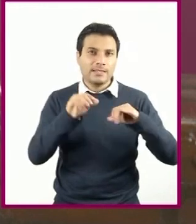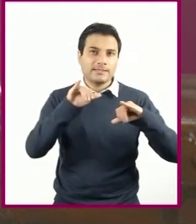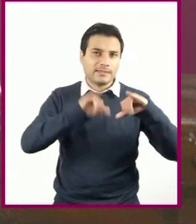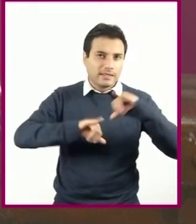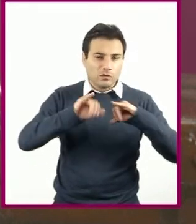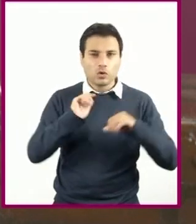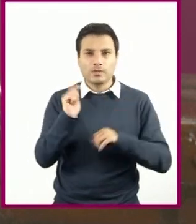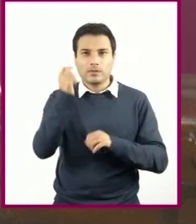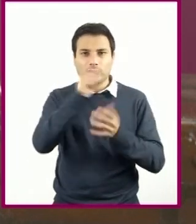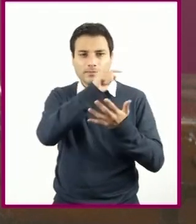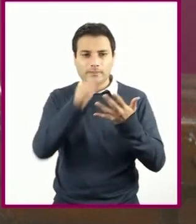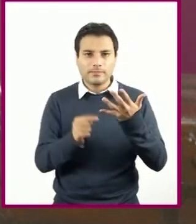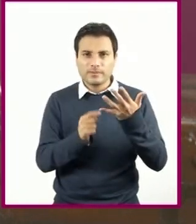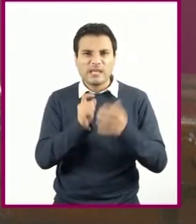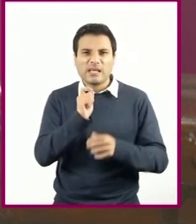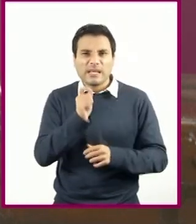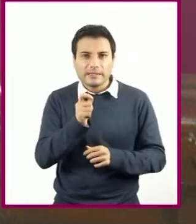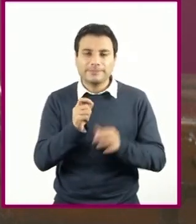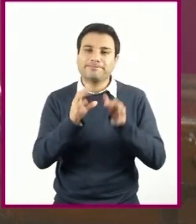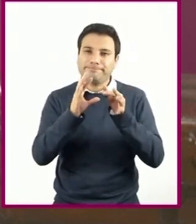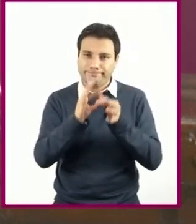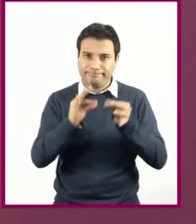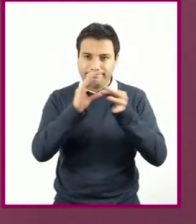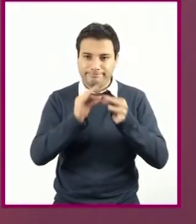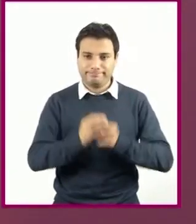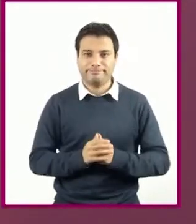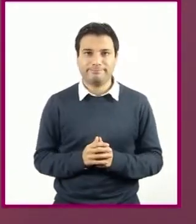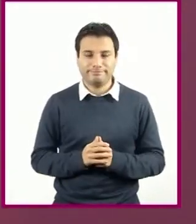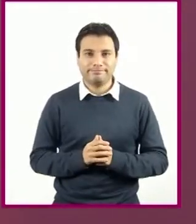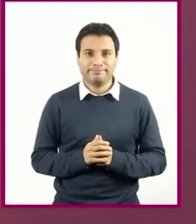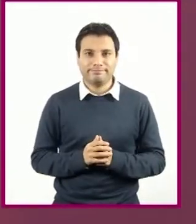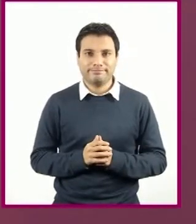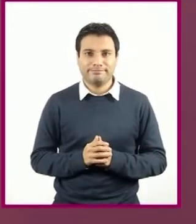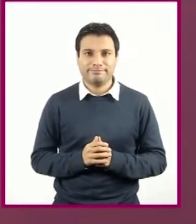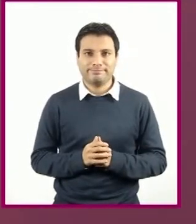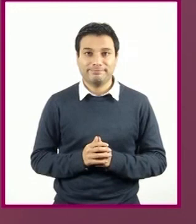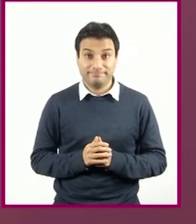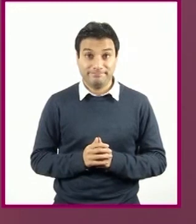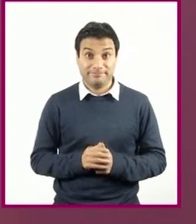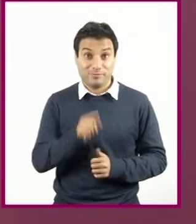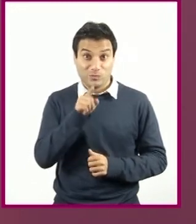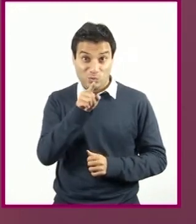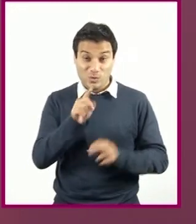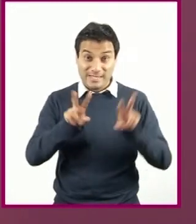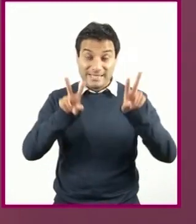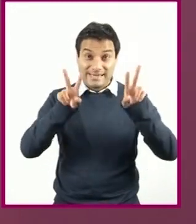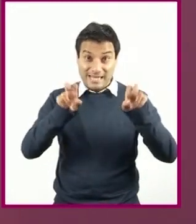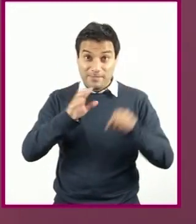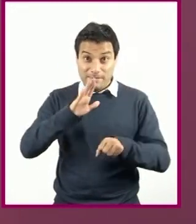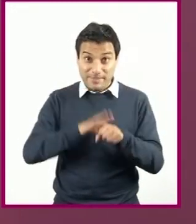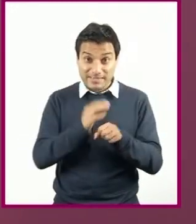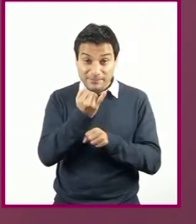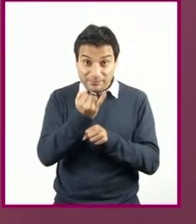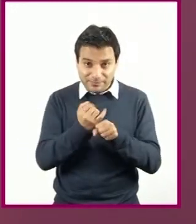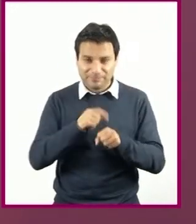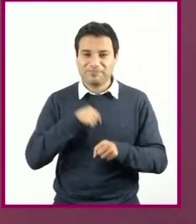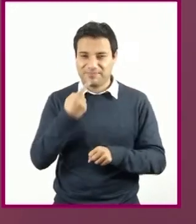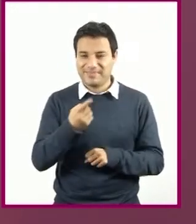científicos, tecnológicos que la caracterizaron. Para reforzar lo aprendido, les tengo un